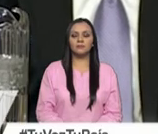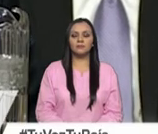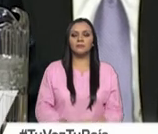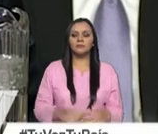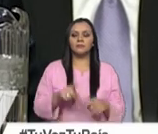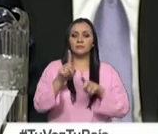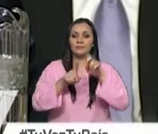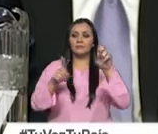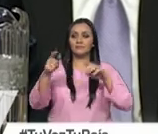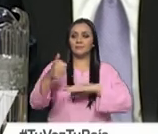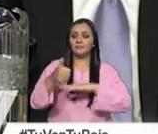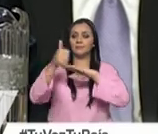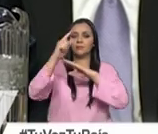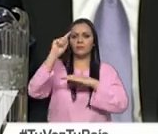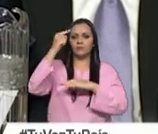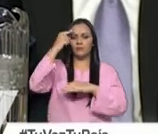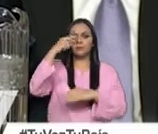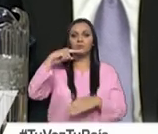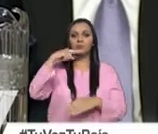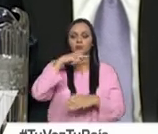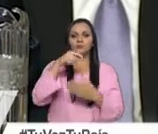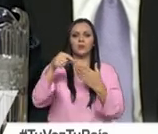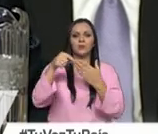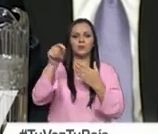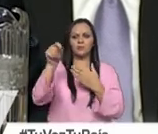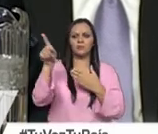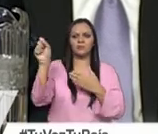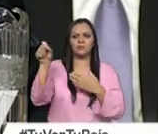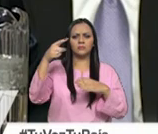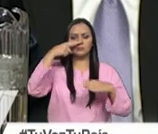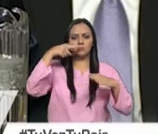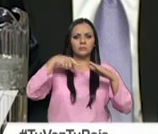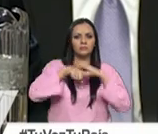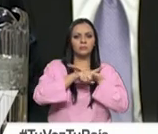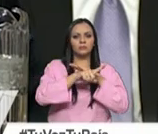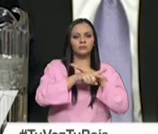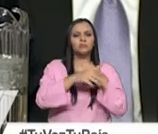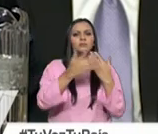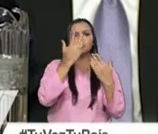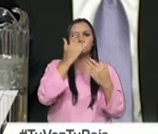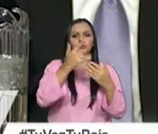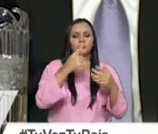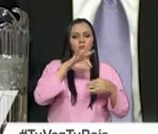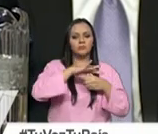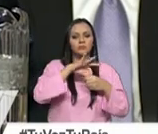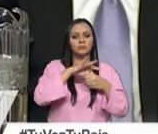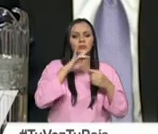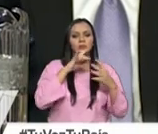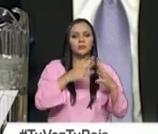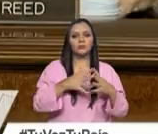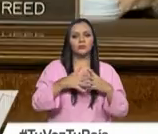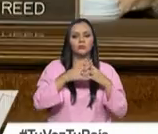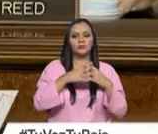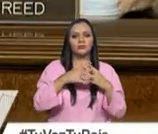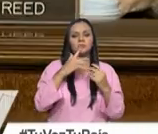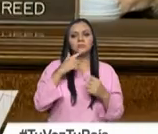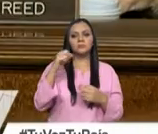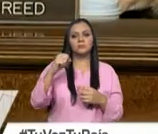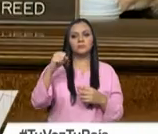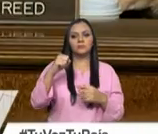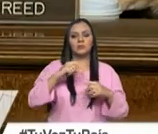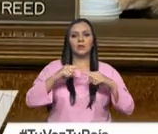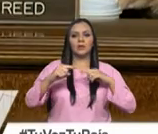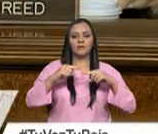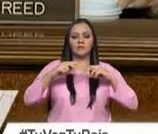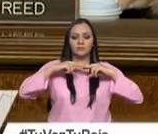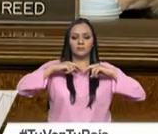Altos funcionarios del gobierno de Rusia autorizaron una interferencia en las recientes elecciones de Estados Unidos. Así lo reconocieron el jueves los jefes de